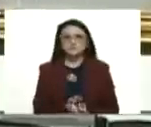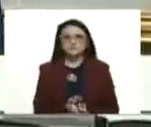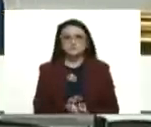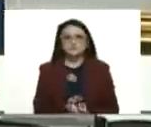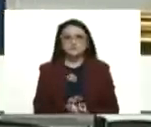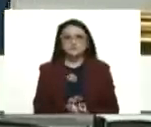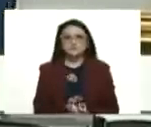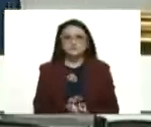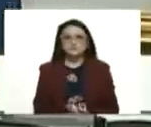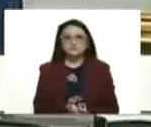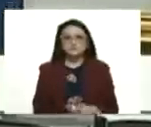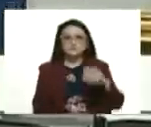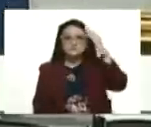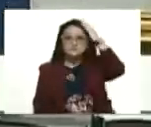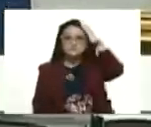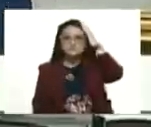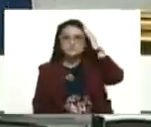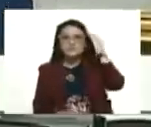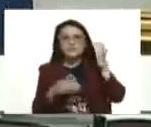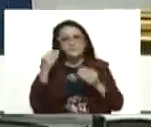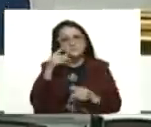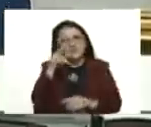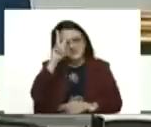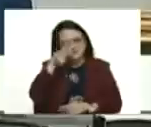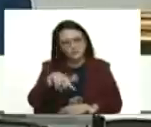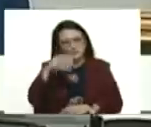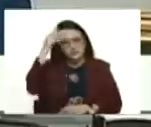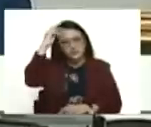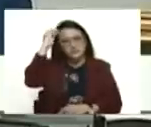¿Considerará que esos son tontos?